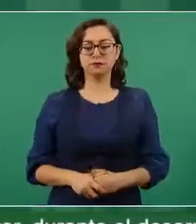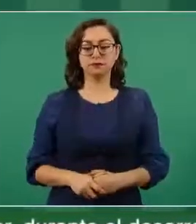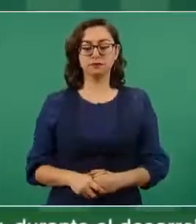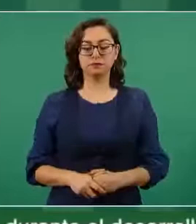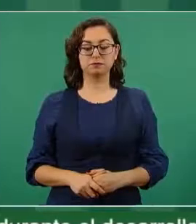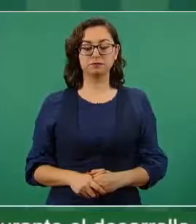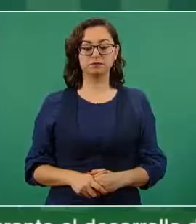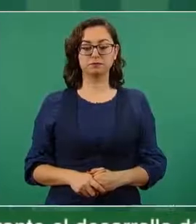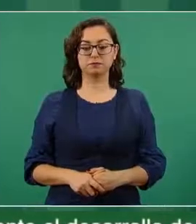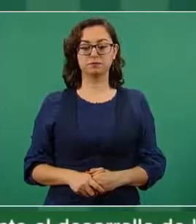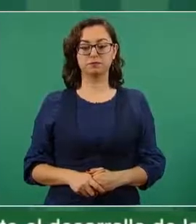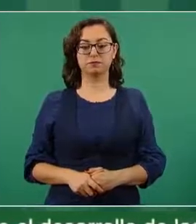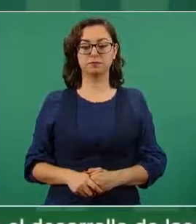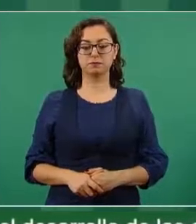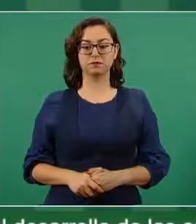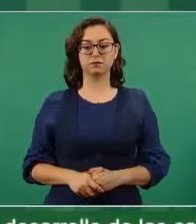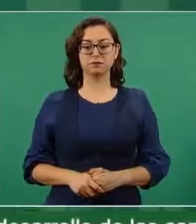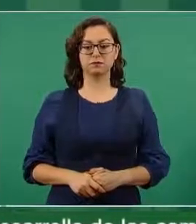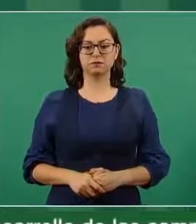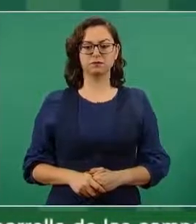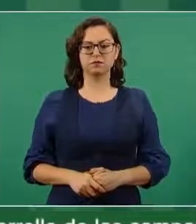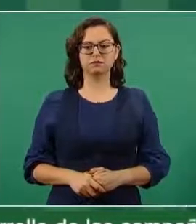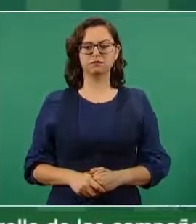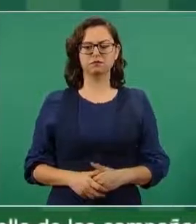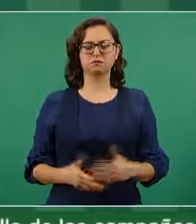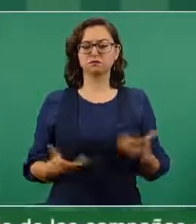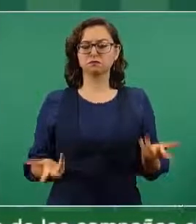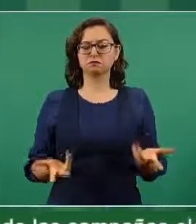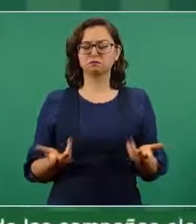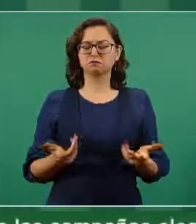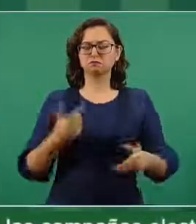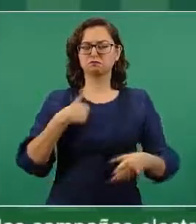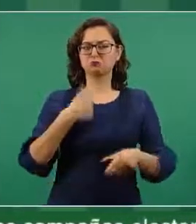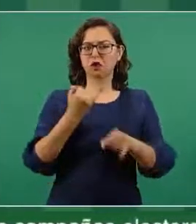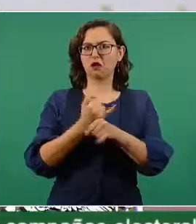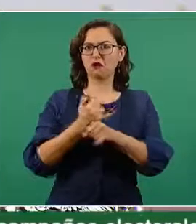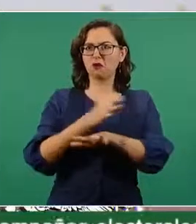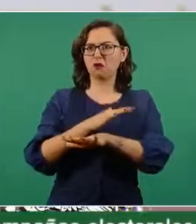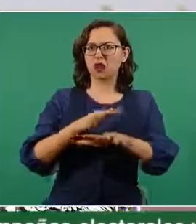mucha información sobre esto porque corresponde al poder